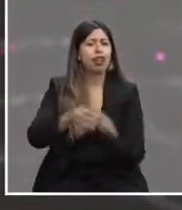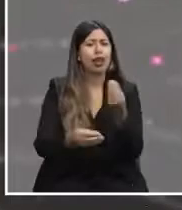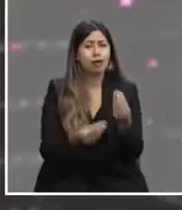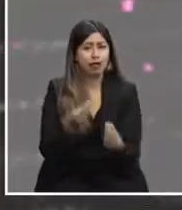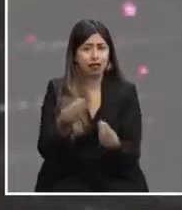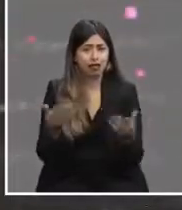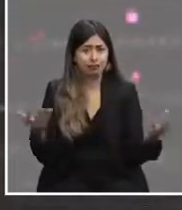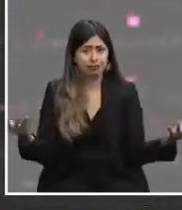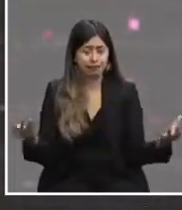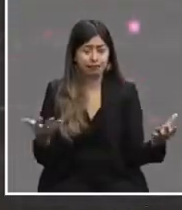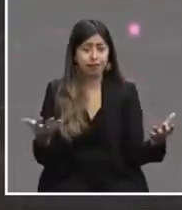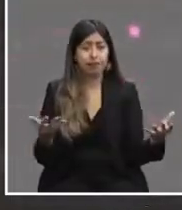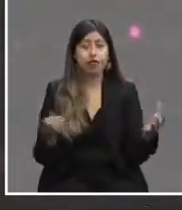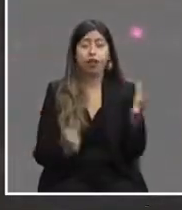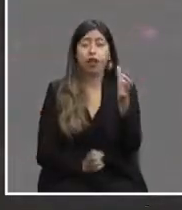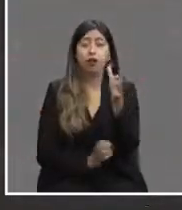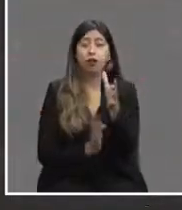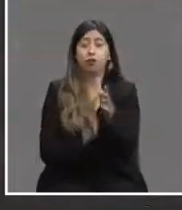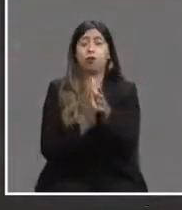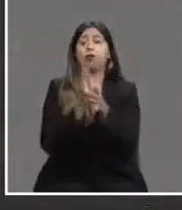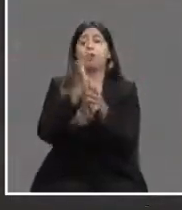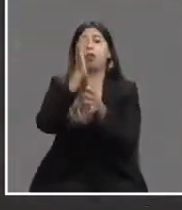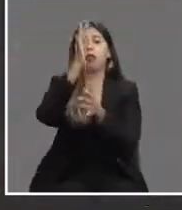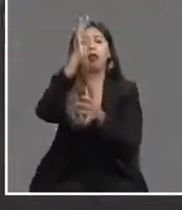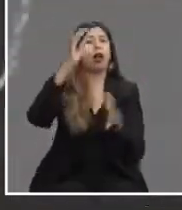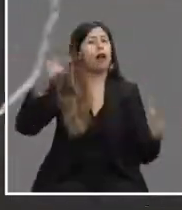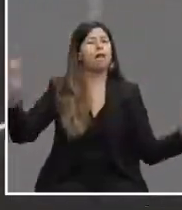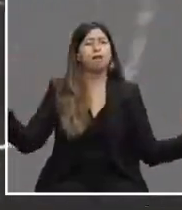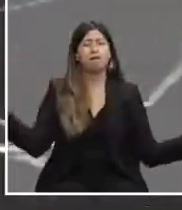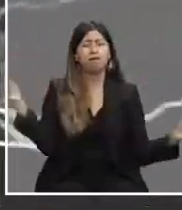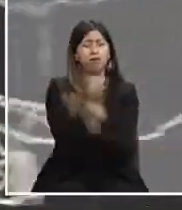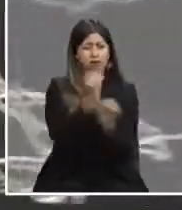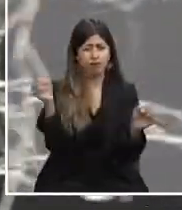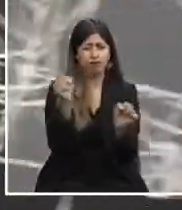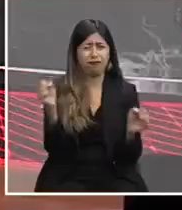Los volcanes pueden explotar de forma efusiva